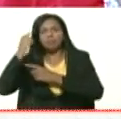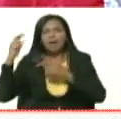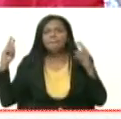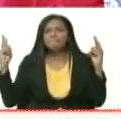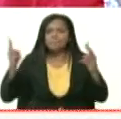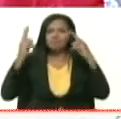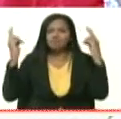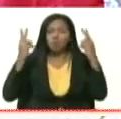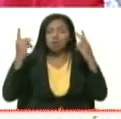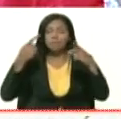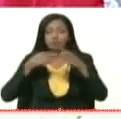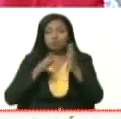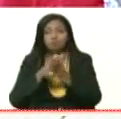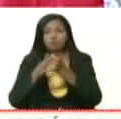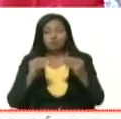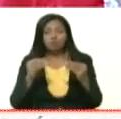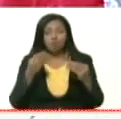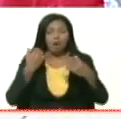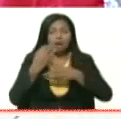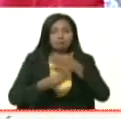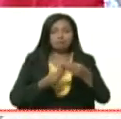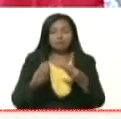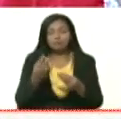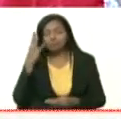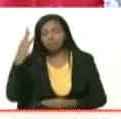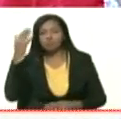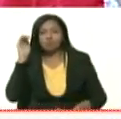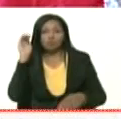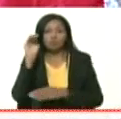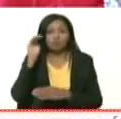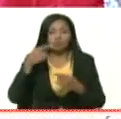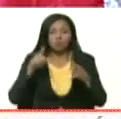victoria, pero sobre todo enarbolando su sueño futuro.